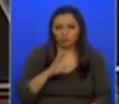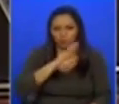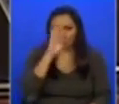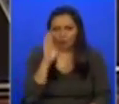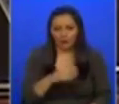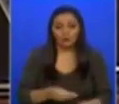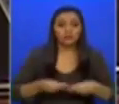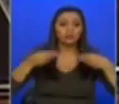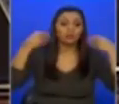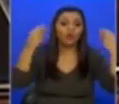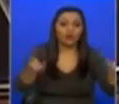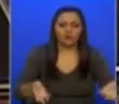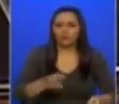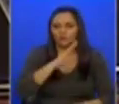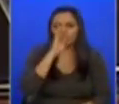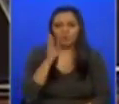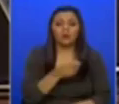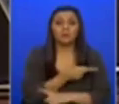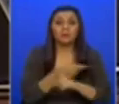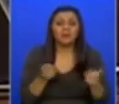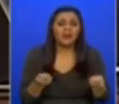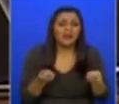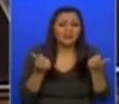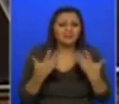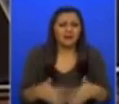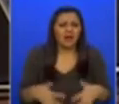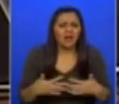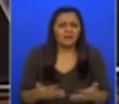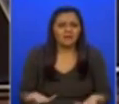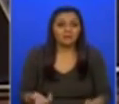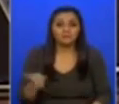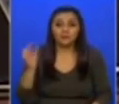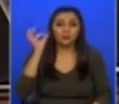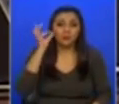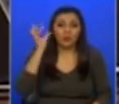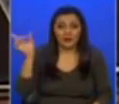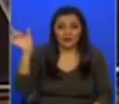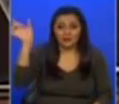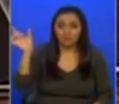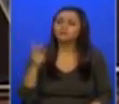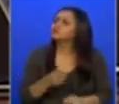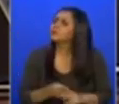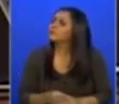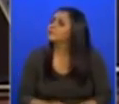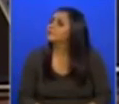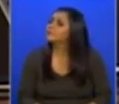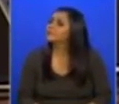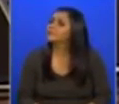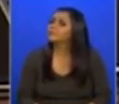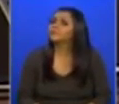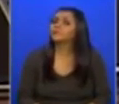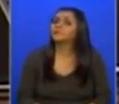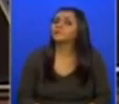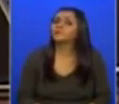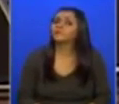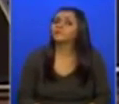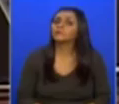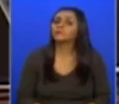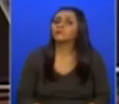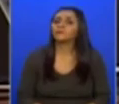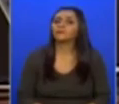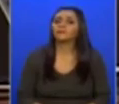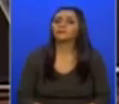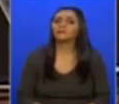ofreció, pero algo casi igual de grave, esa señora que hace ese escándalo, ¿cómo es que se llama? llama, ¿alguien se acuerda? Es la